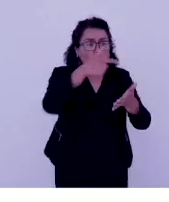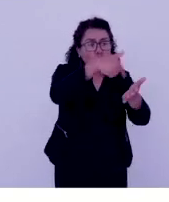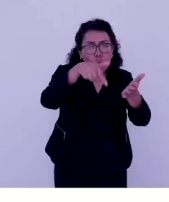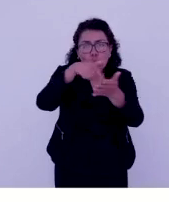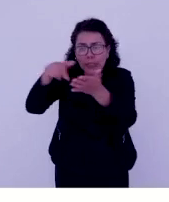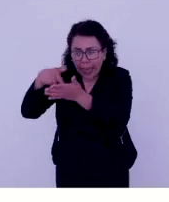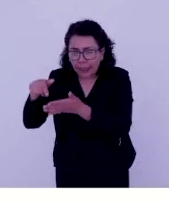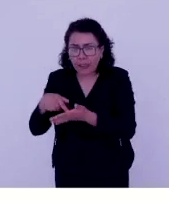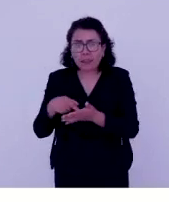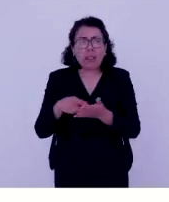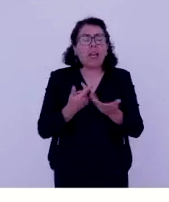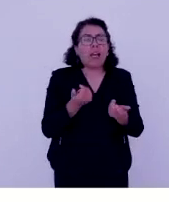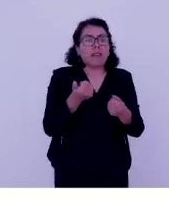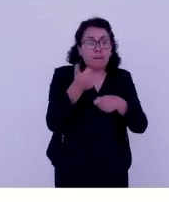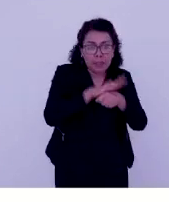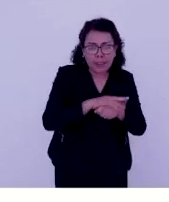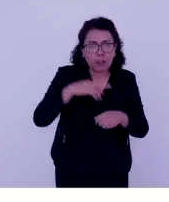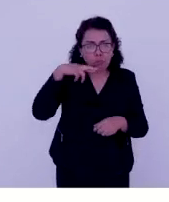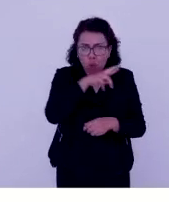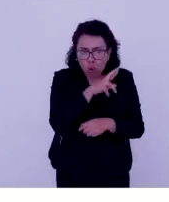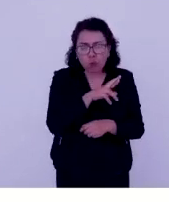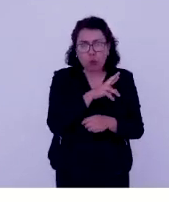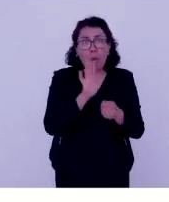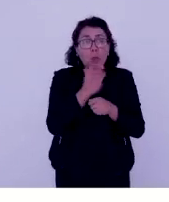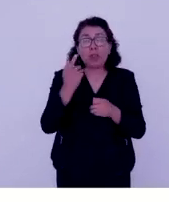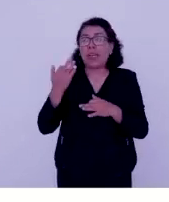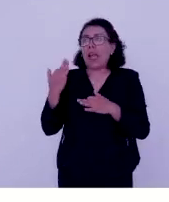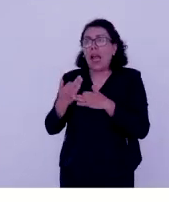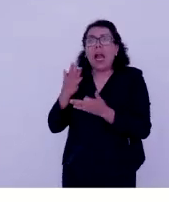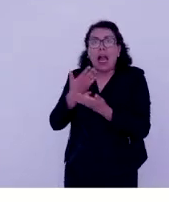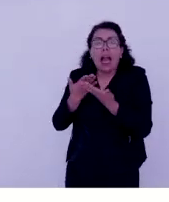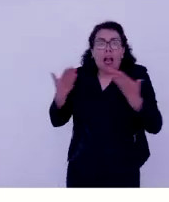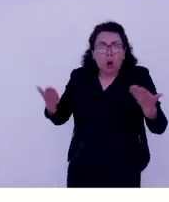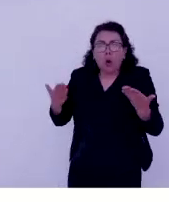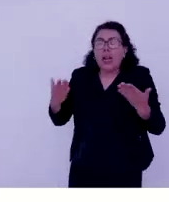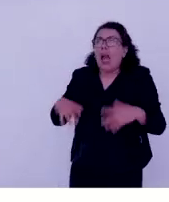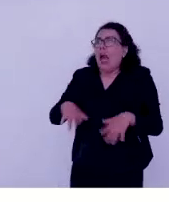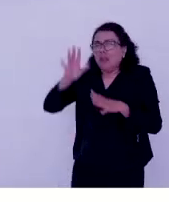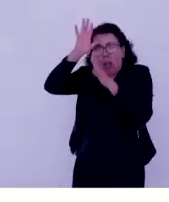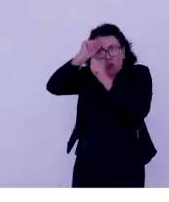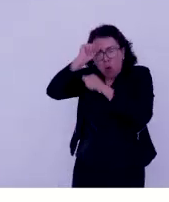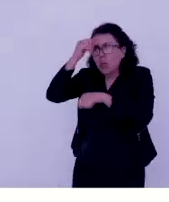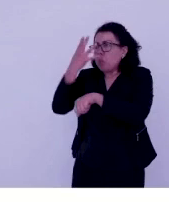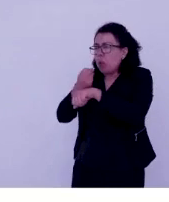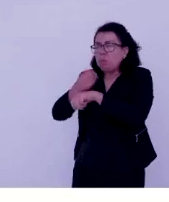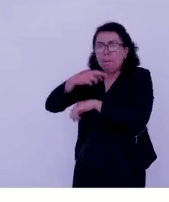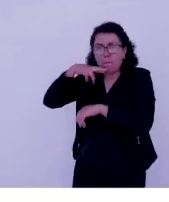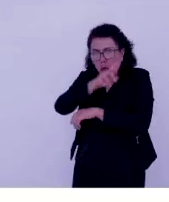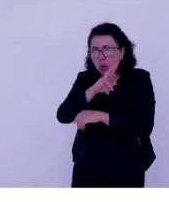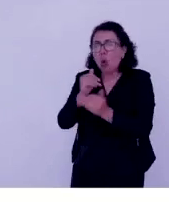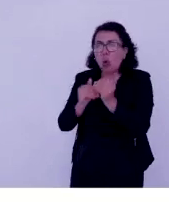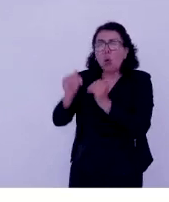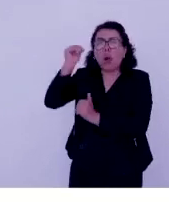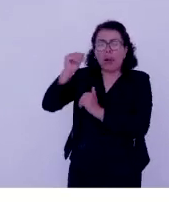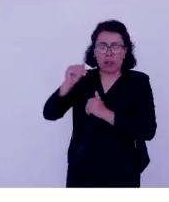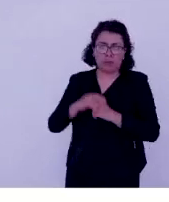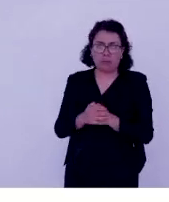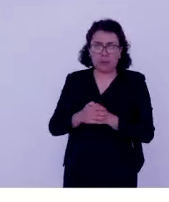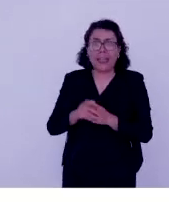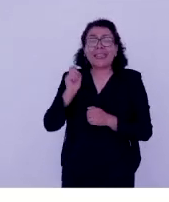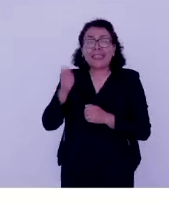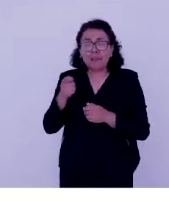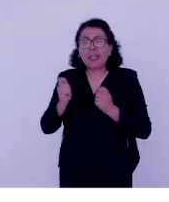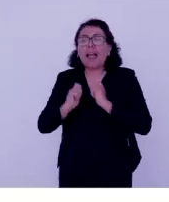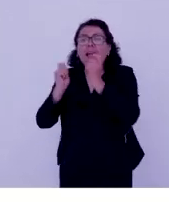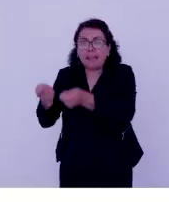Querétaro que en este periodo que se Informa incrementó el número de resoluciones emitidas en un 131 lo que significa la entrega